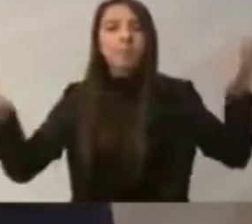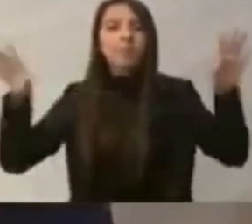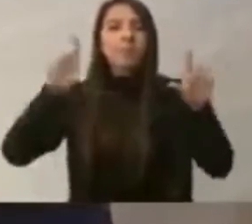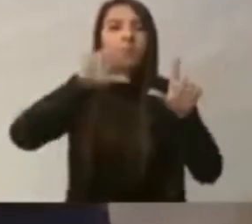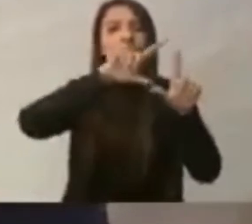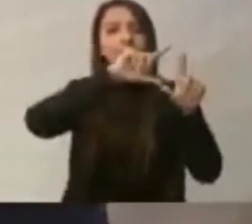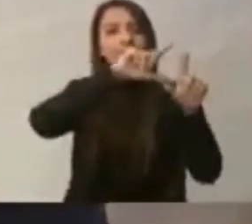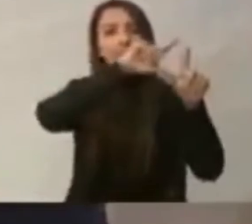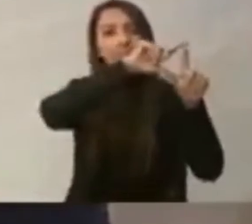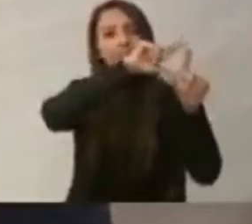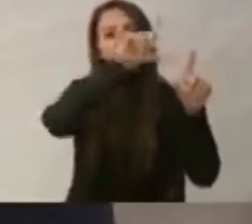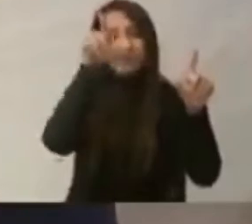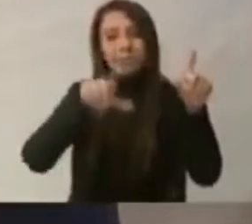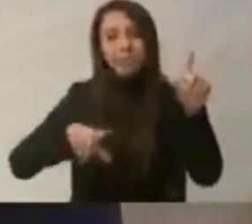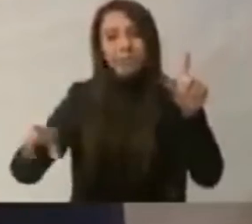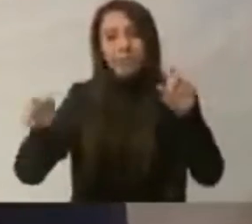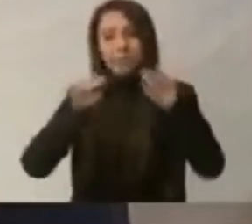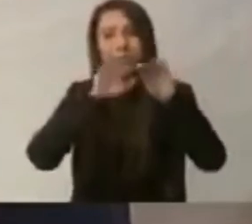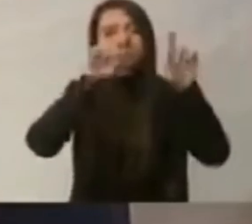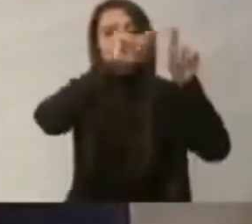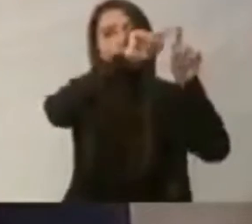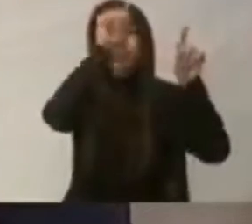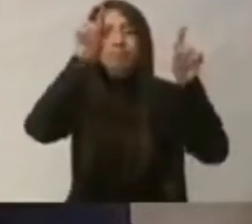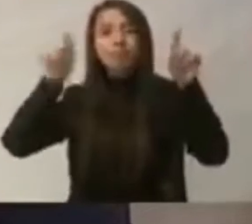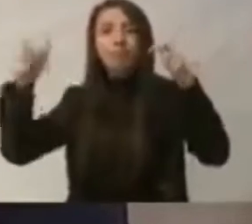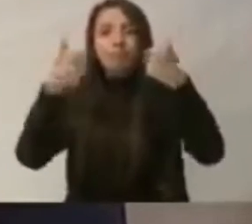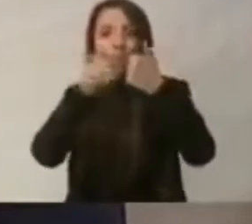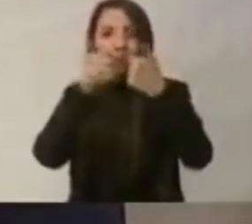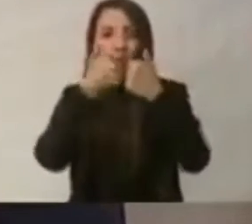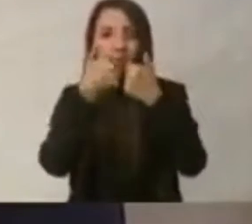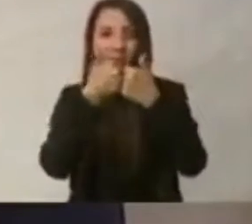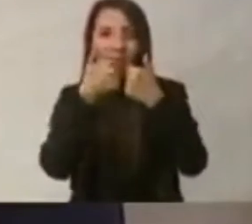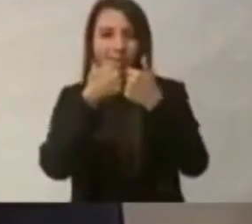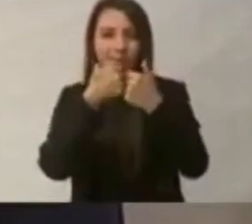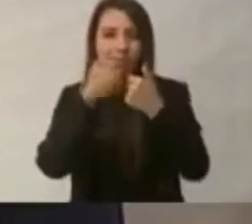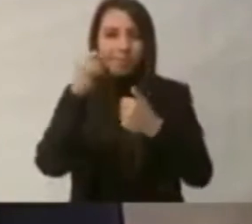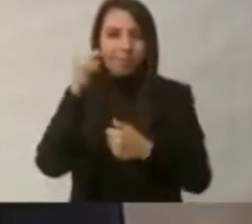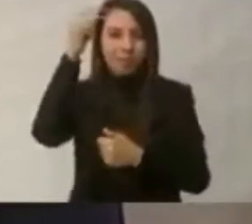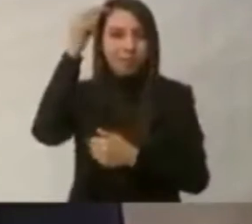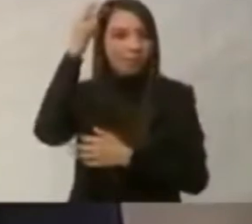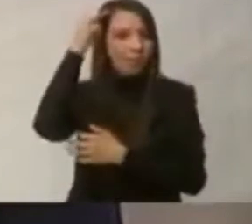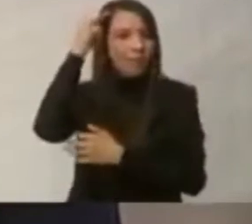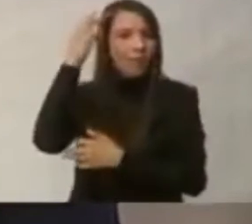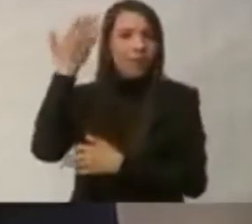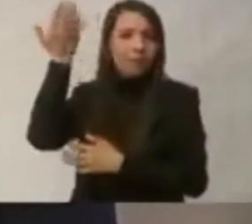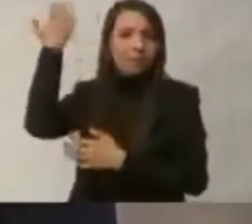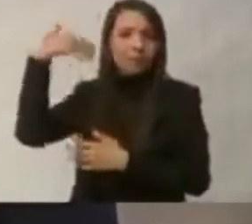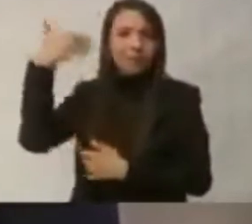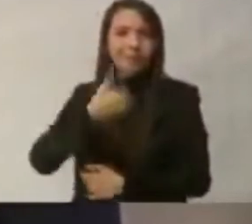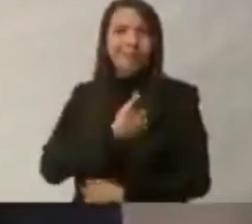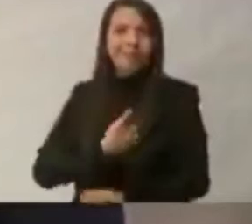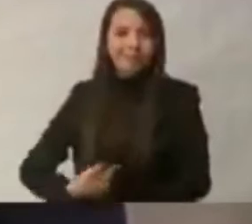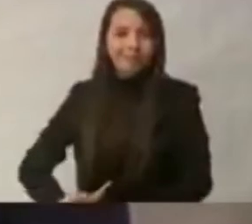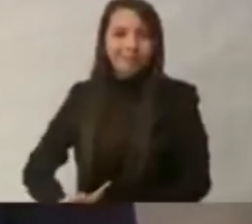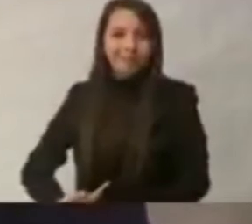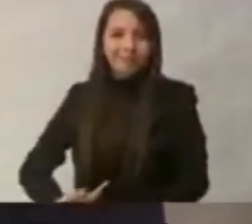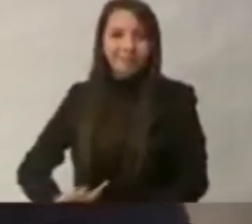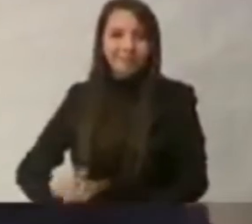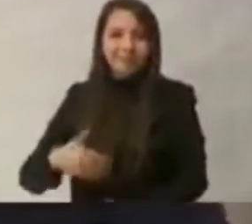la frontera norte. Porfirio Díaz también sostuvo durante sus